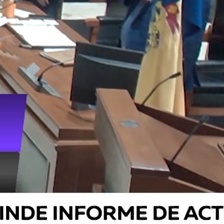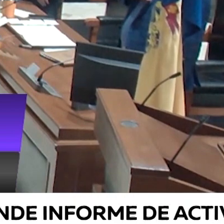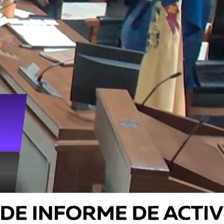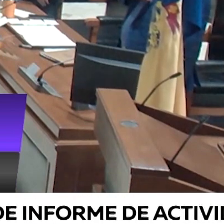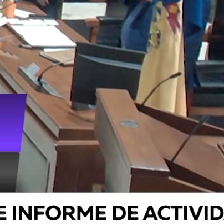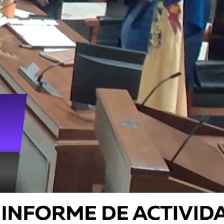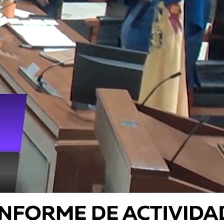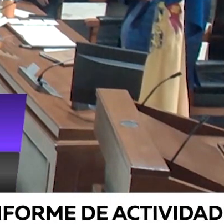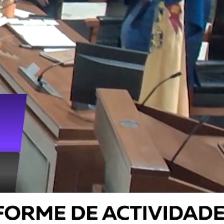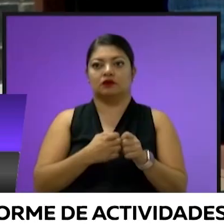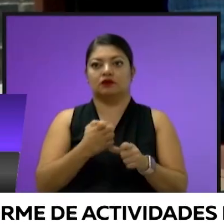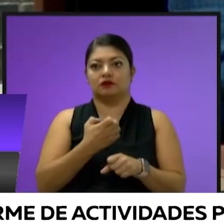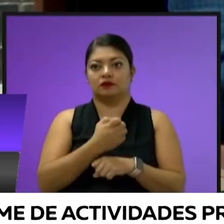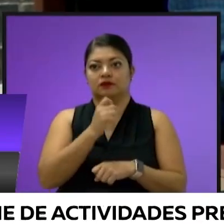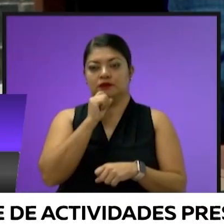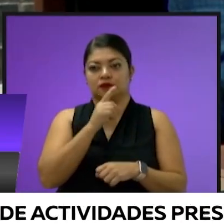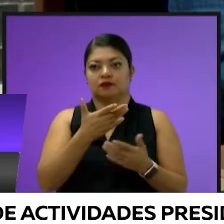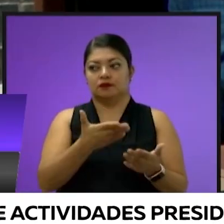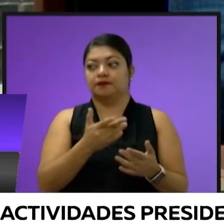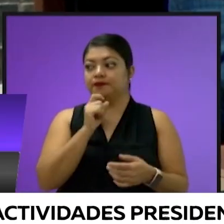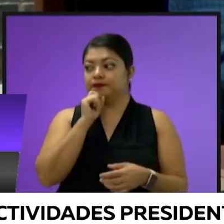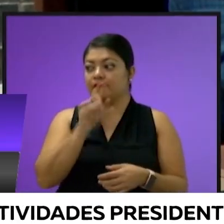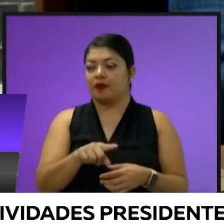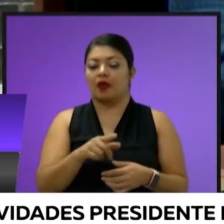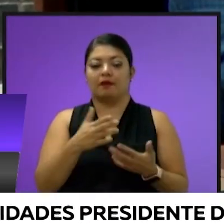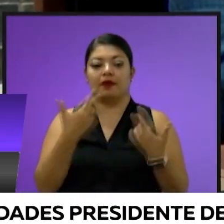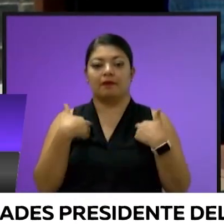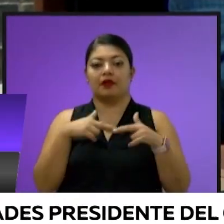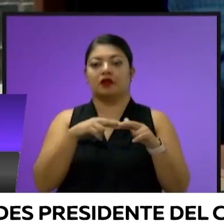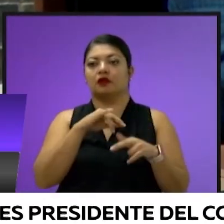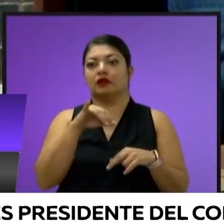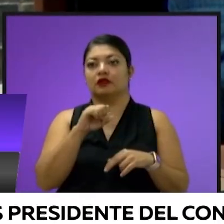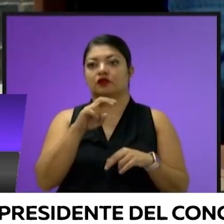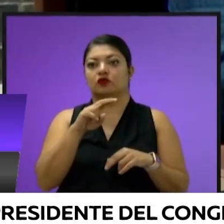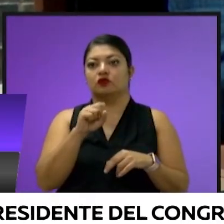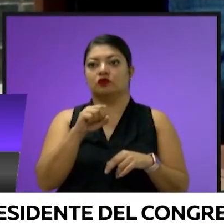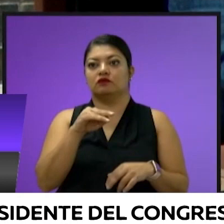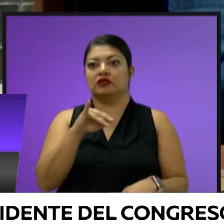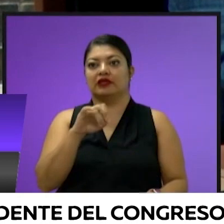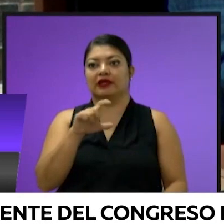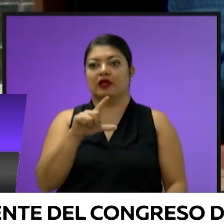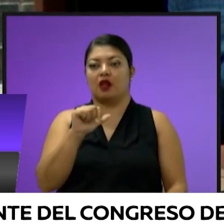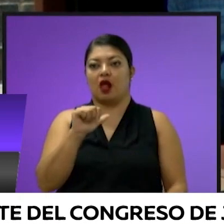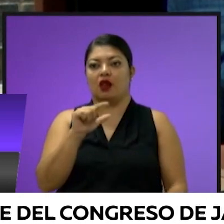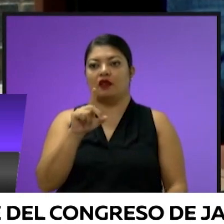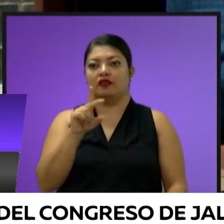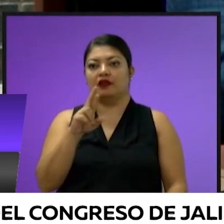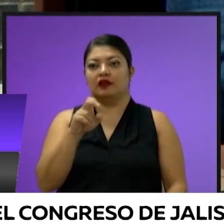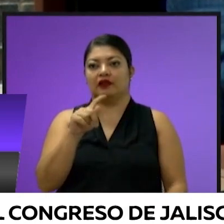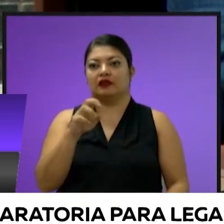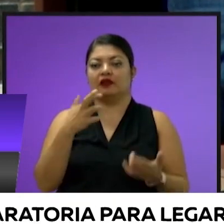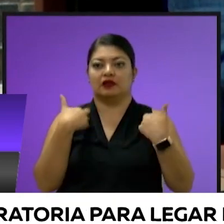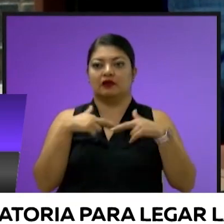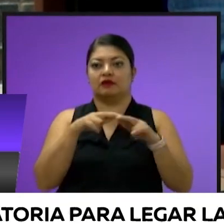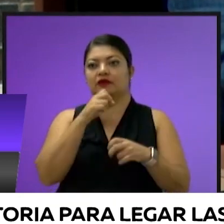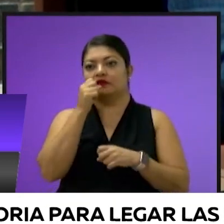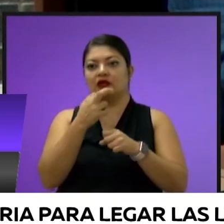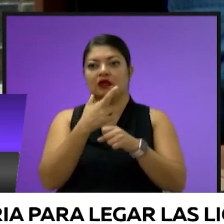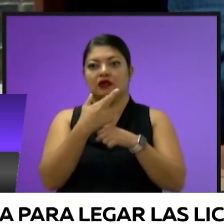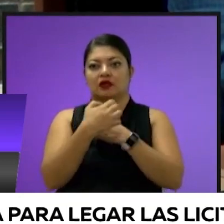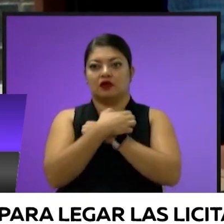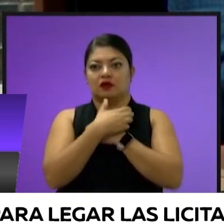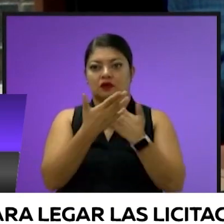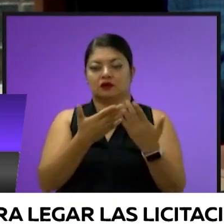mesa directiva del Poder Legislativo, bajo los principios de legalidad, imparcialidad, institucionalidad y apertura al